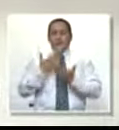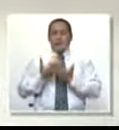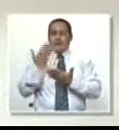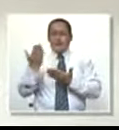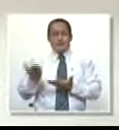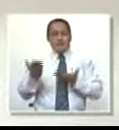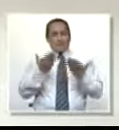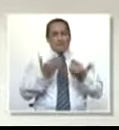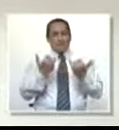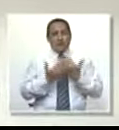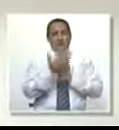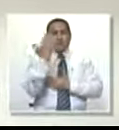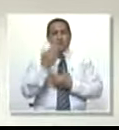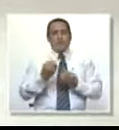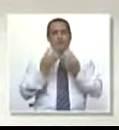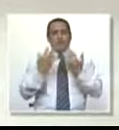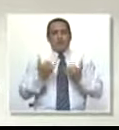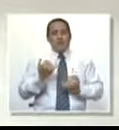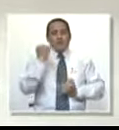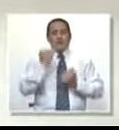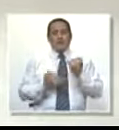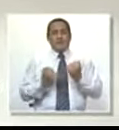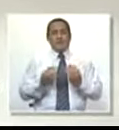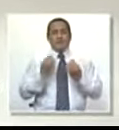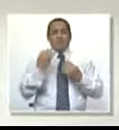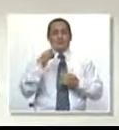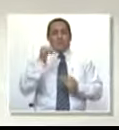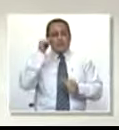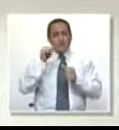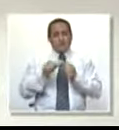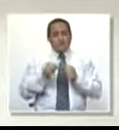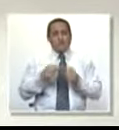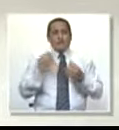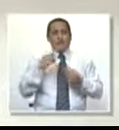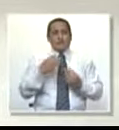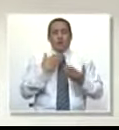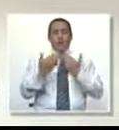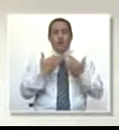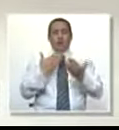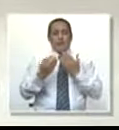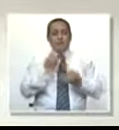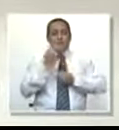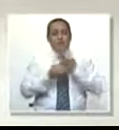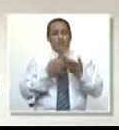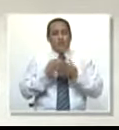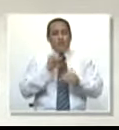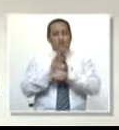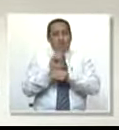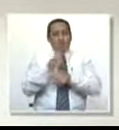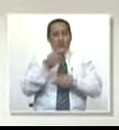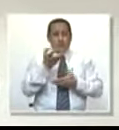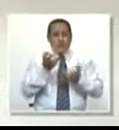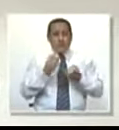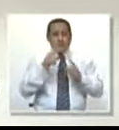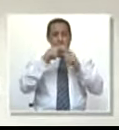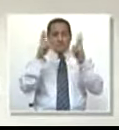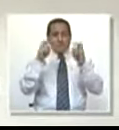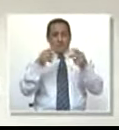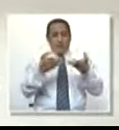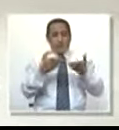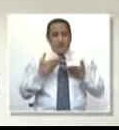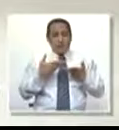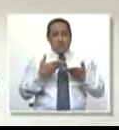agradecer a nuestros invitados esta mañana llegamos al final y como siempre recordándoles que cualquier comentario sugerencia que ustedes estimen pueda ha ser tema